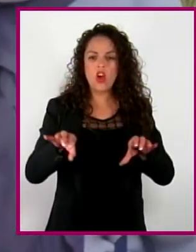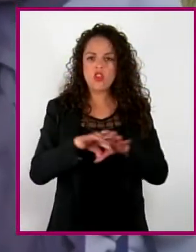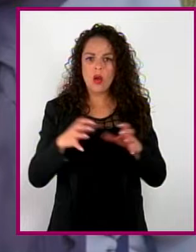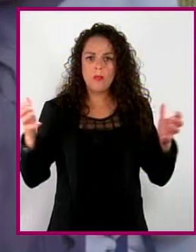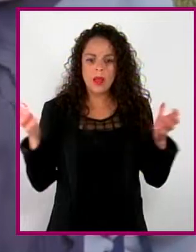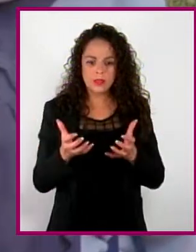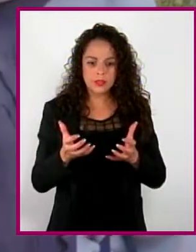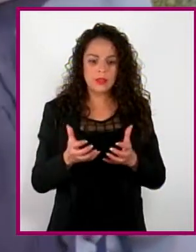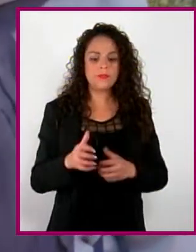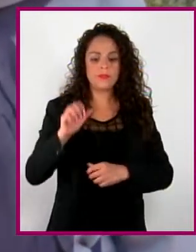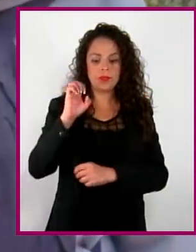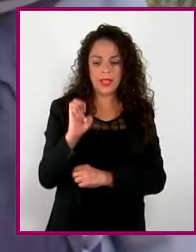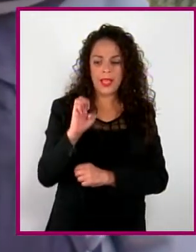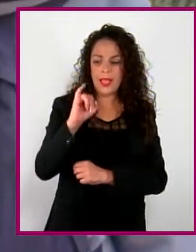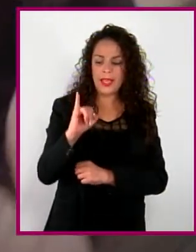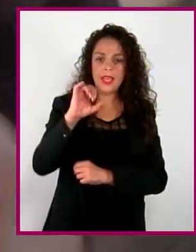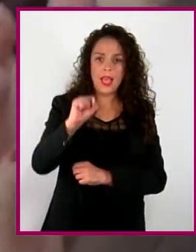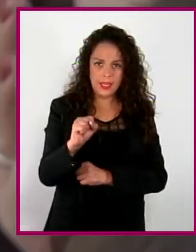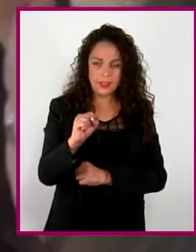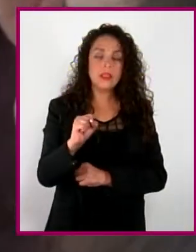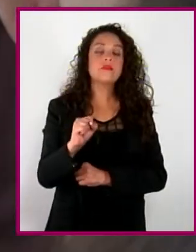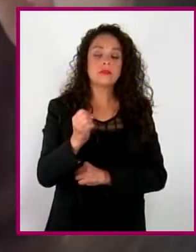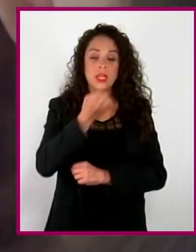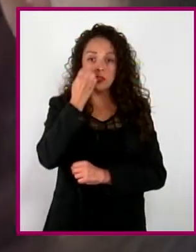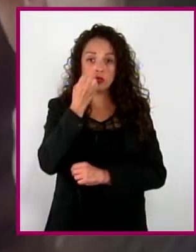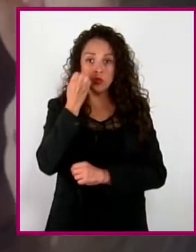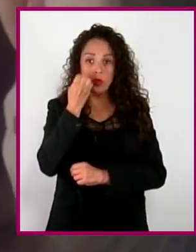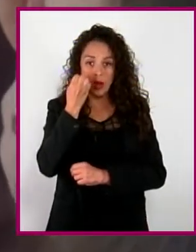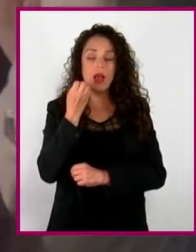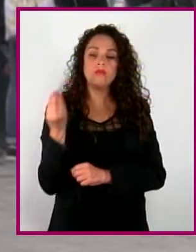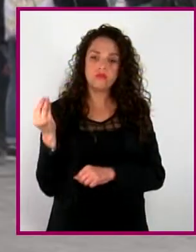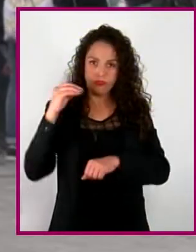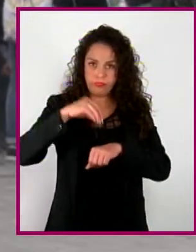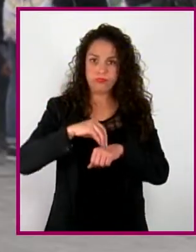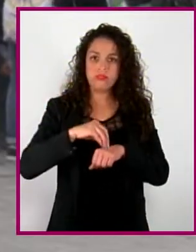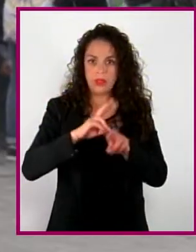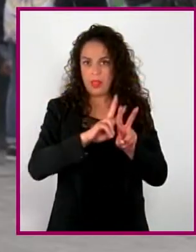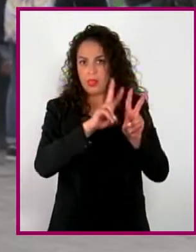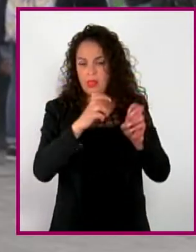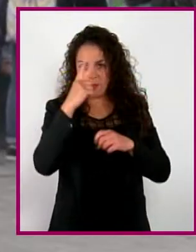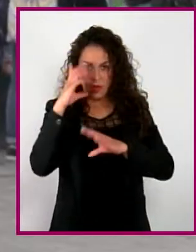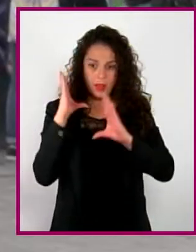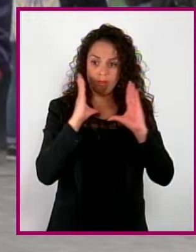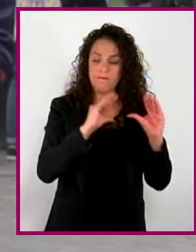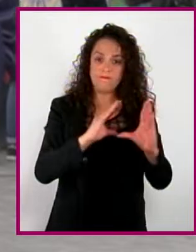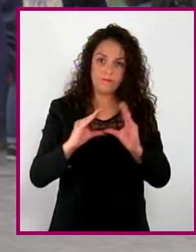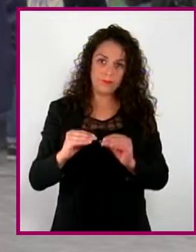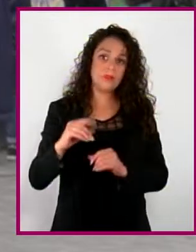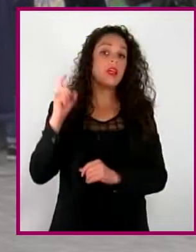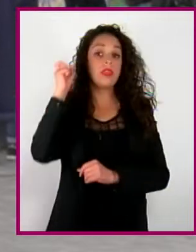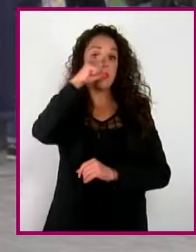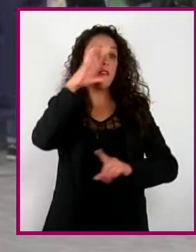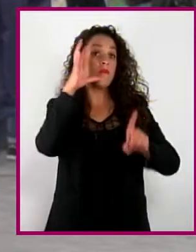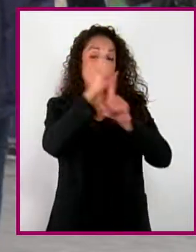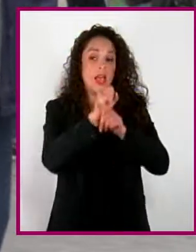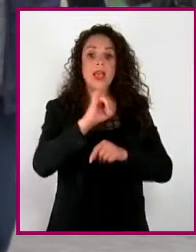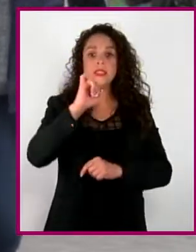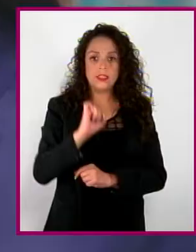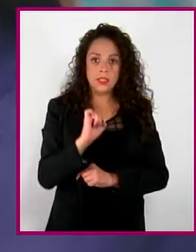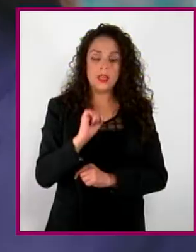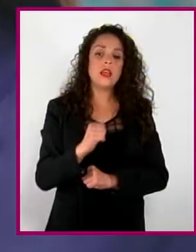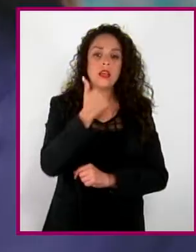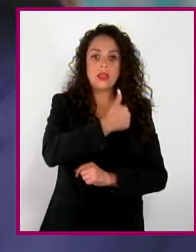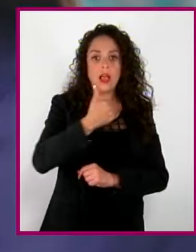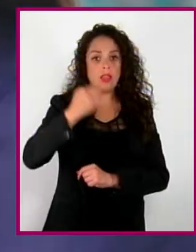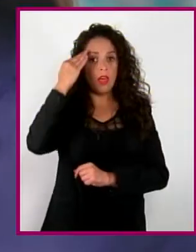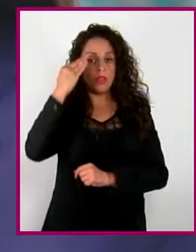la EIS a las escuelas en todos los niveles educativos, tomando en cuenta los retos que se presentan en cada etapa de la